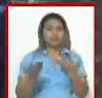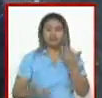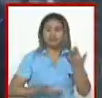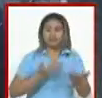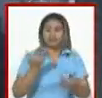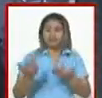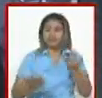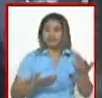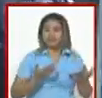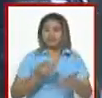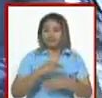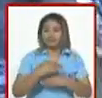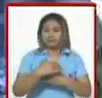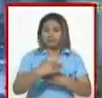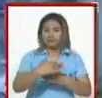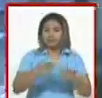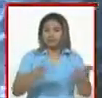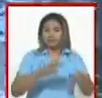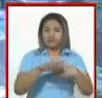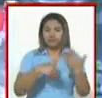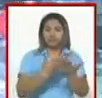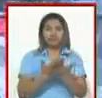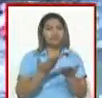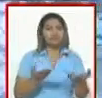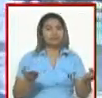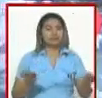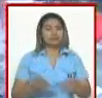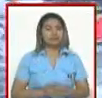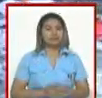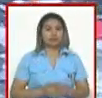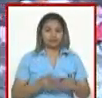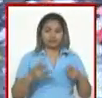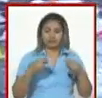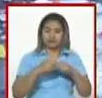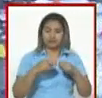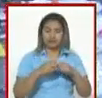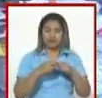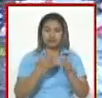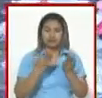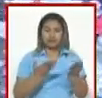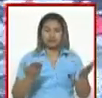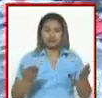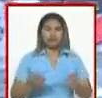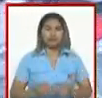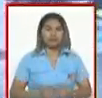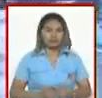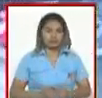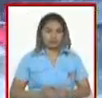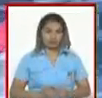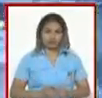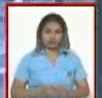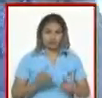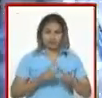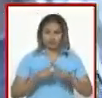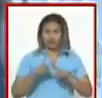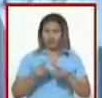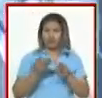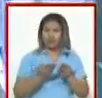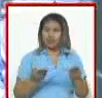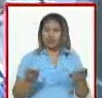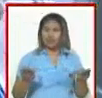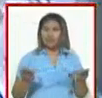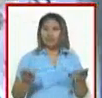consumido por el fuego la mayoría de sus pertenencias artefactos electrodomésticos y otros